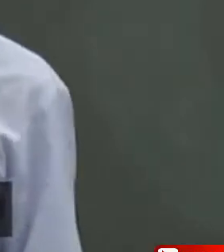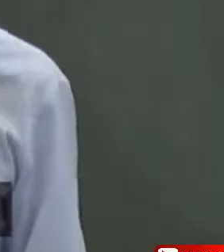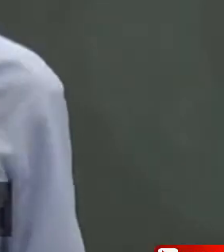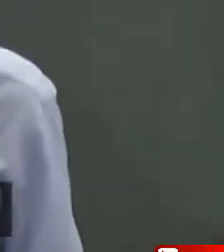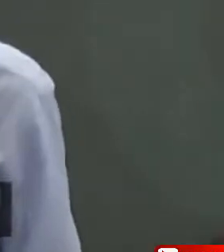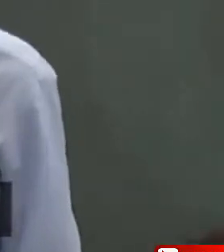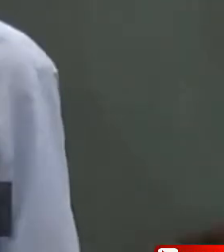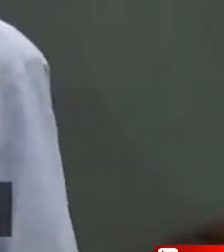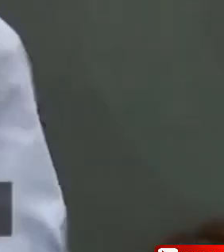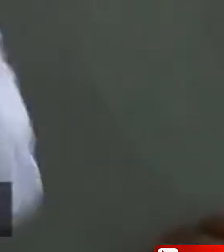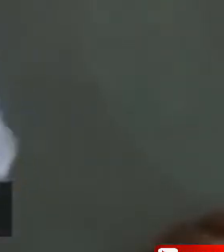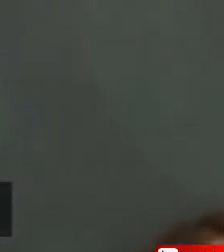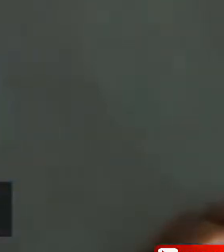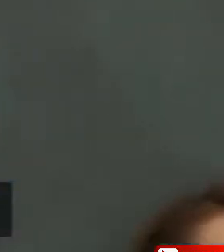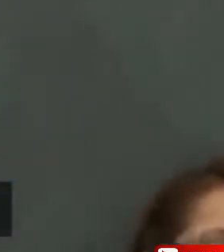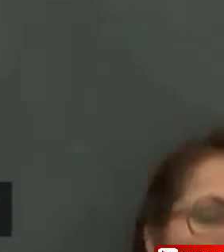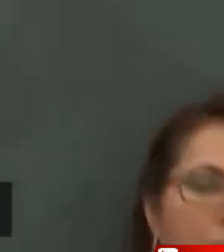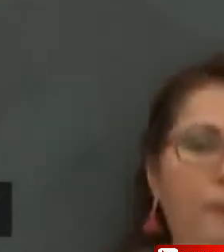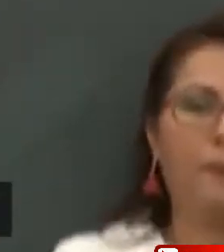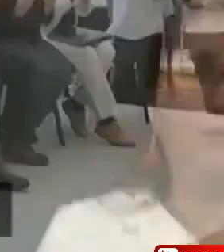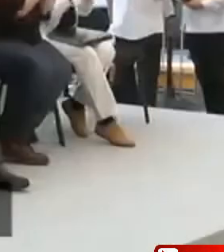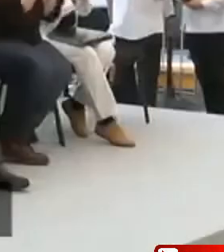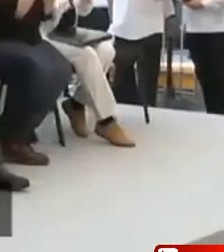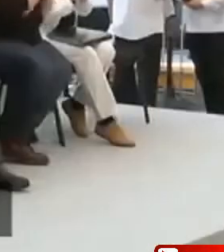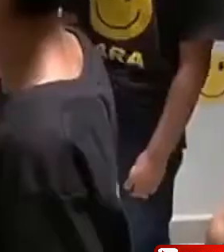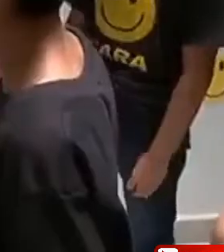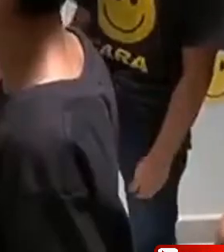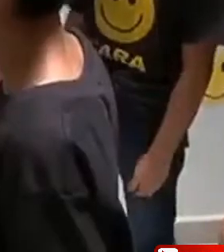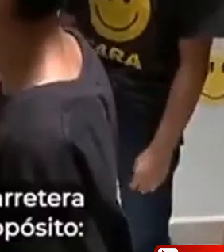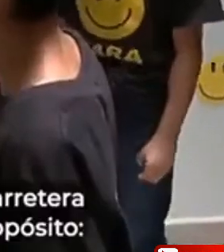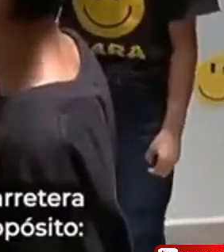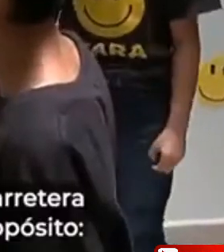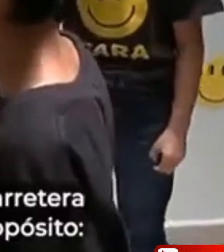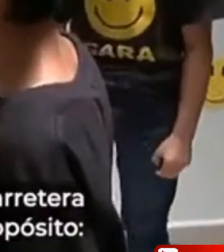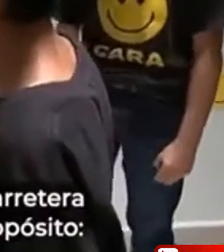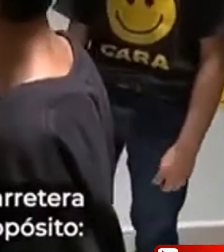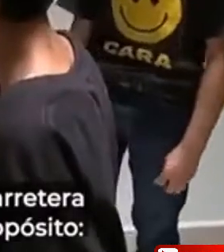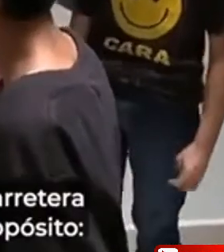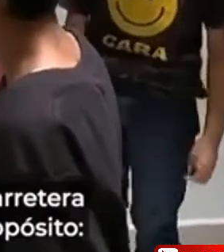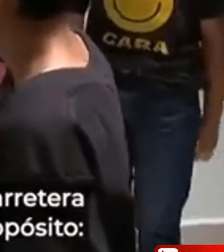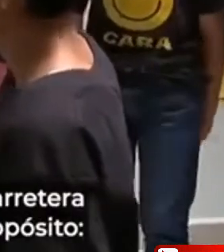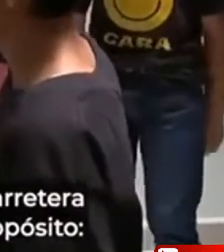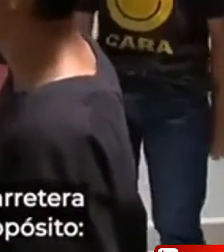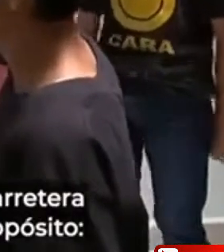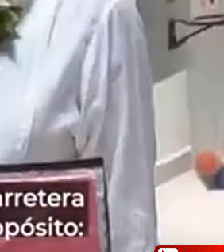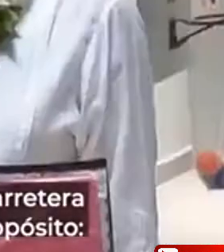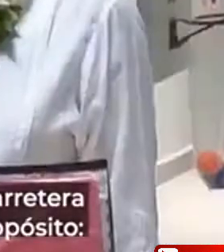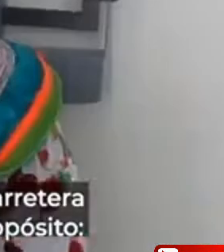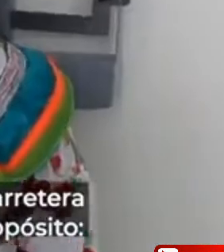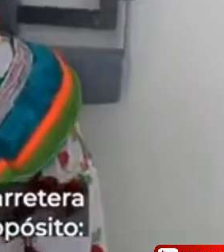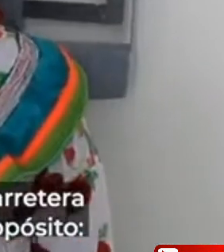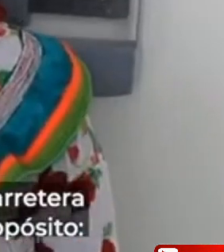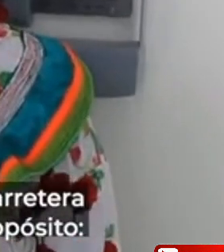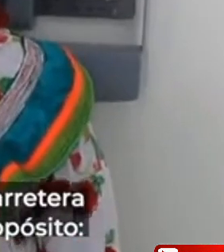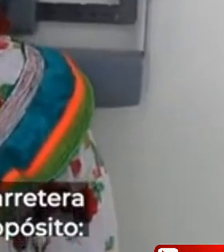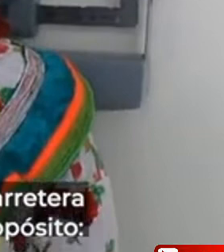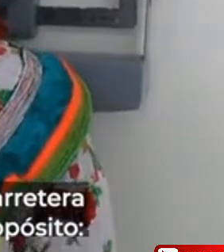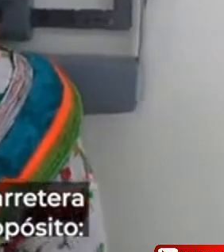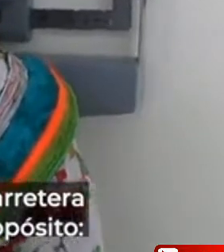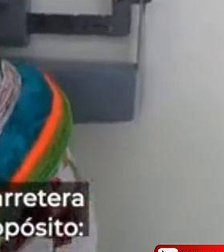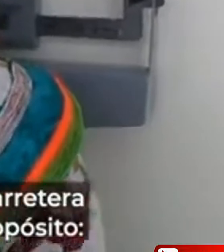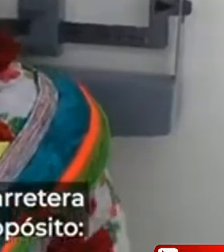las necesidades de este brazo solidario del Seguro Social. Fueron 18,123